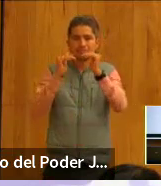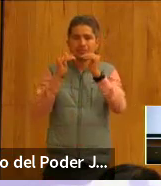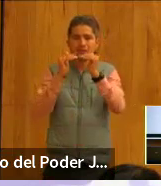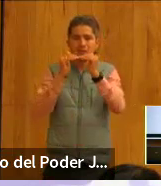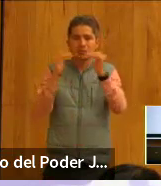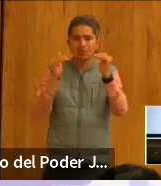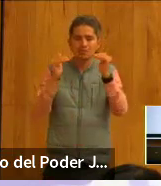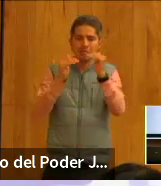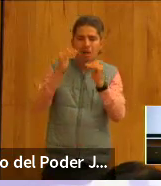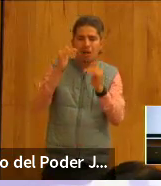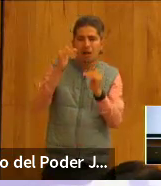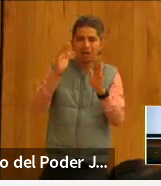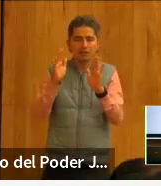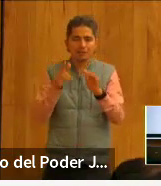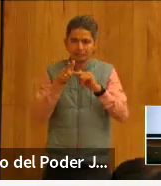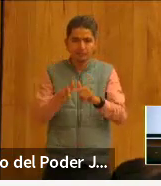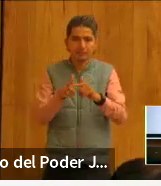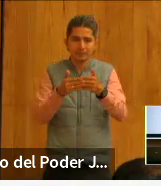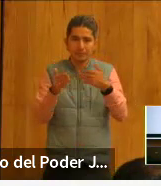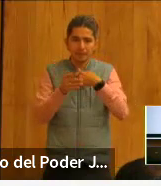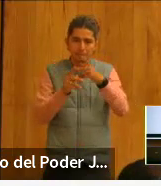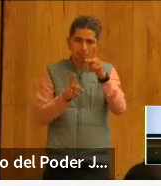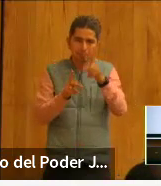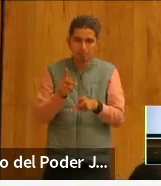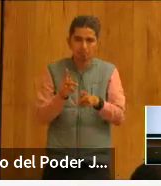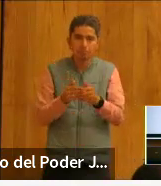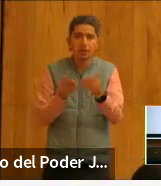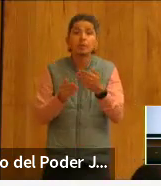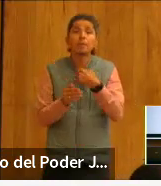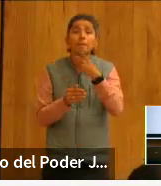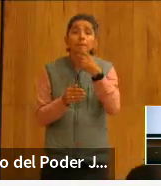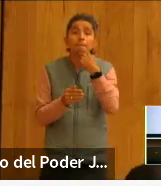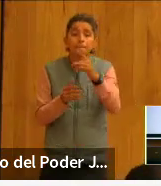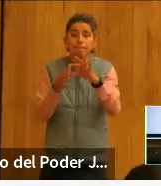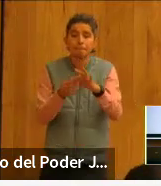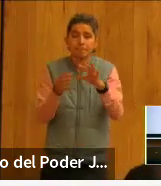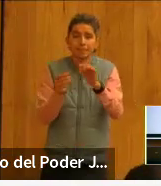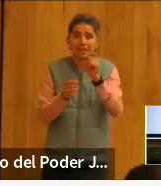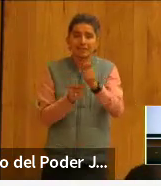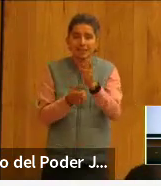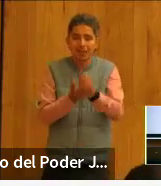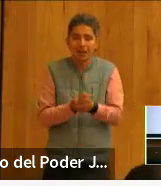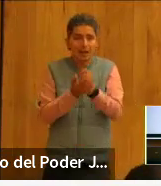Siguiente, por favor. Entonces, hasta ahí me voy a quedar. Les estaba diciendo que esta terapia pues promueve